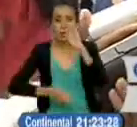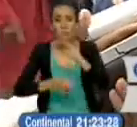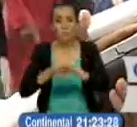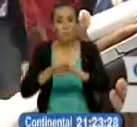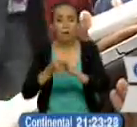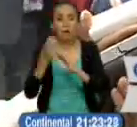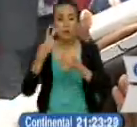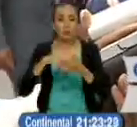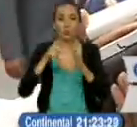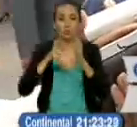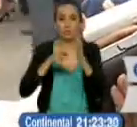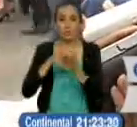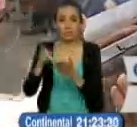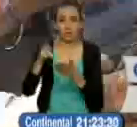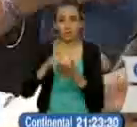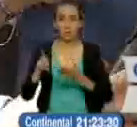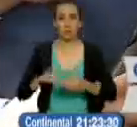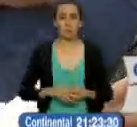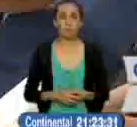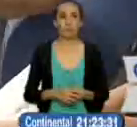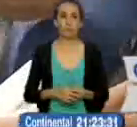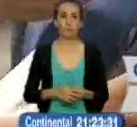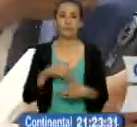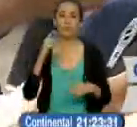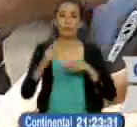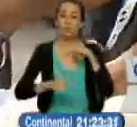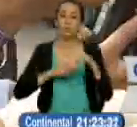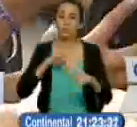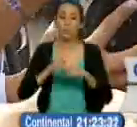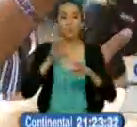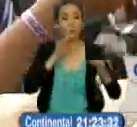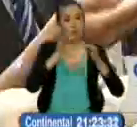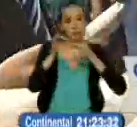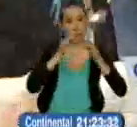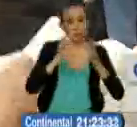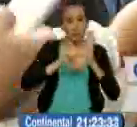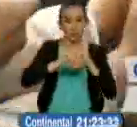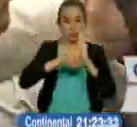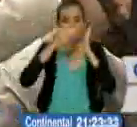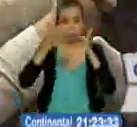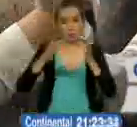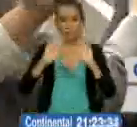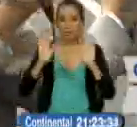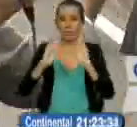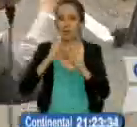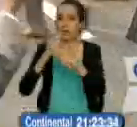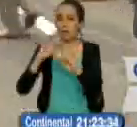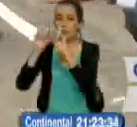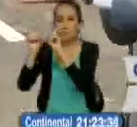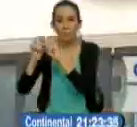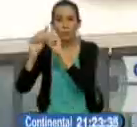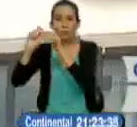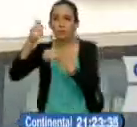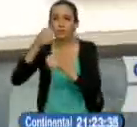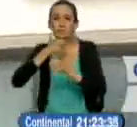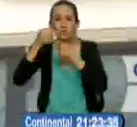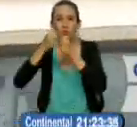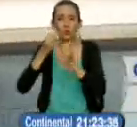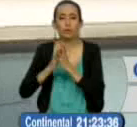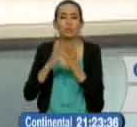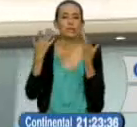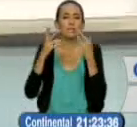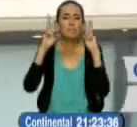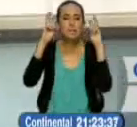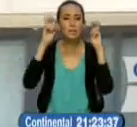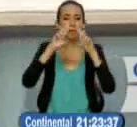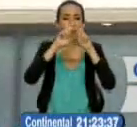e indicios de responsabilidad penal. Tras esta aclaración, el contralor subrogante evitó responder preguntas de periodistas respecto a detalles de